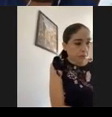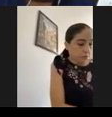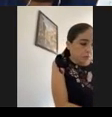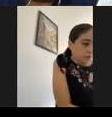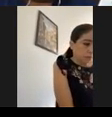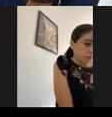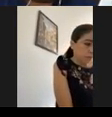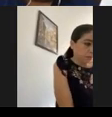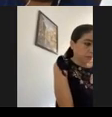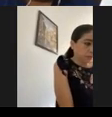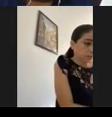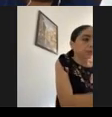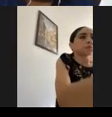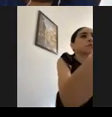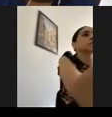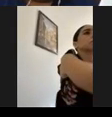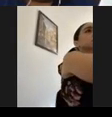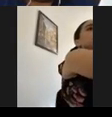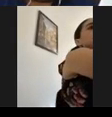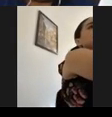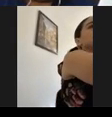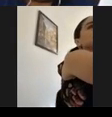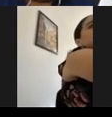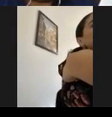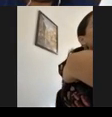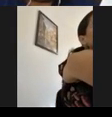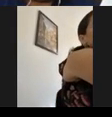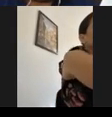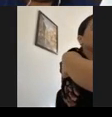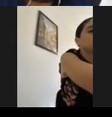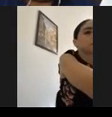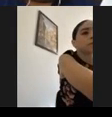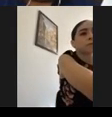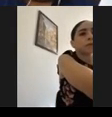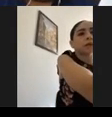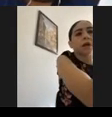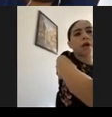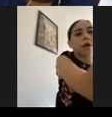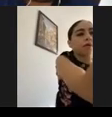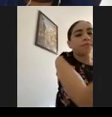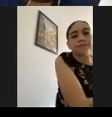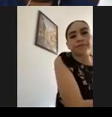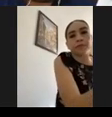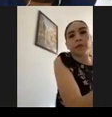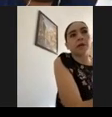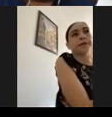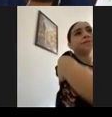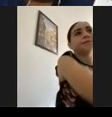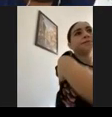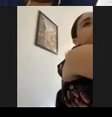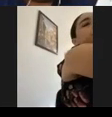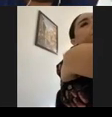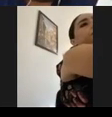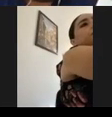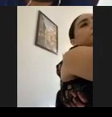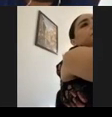ustedes que son los tomadores de decisiones, en lo particular quien dio la propuesta, en este caso el licenciado Rigoberto,